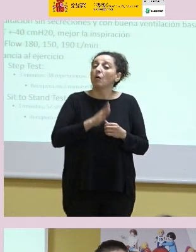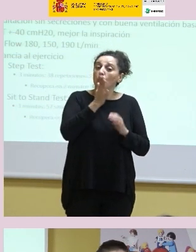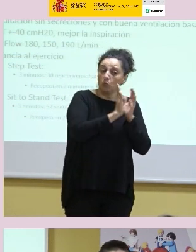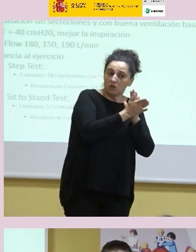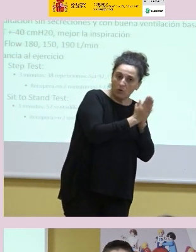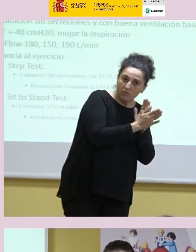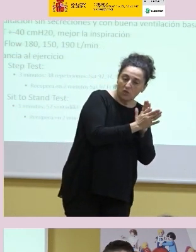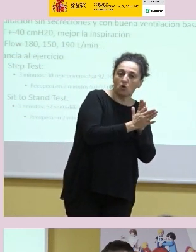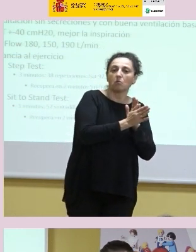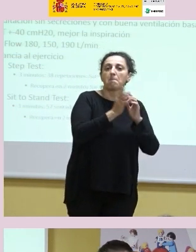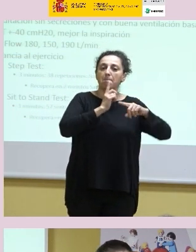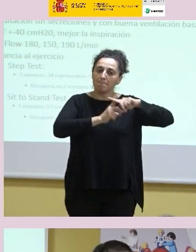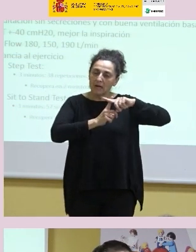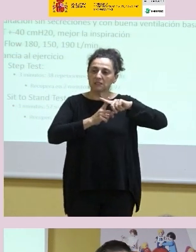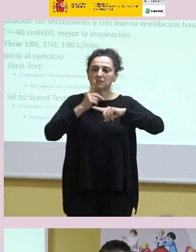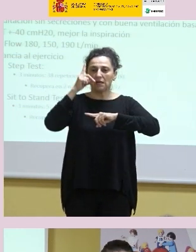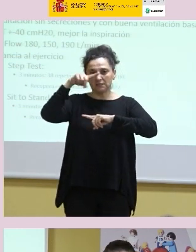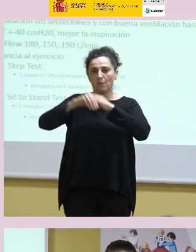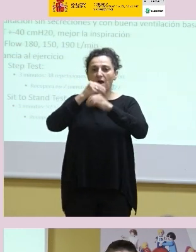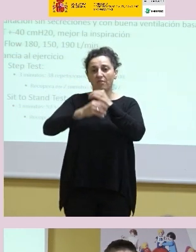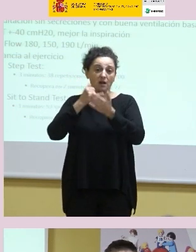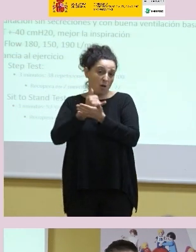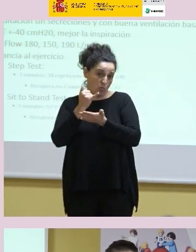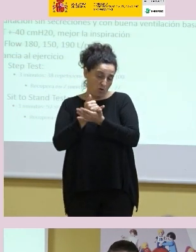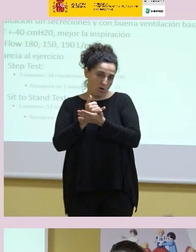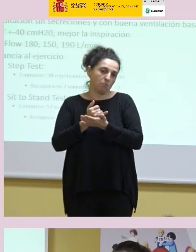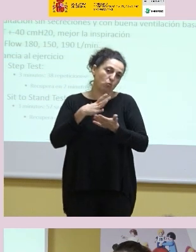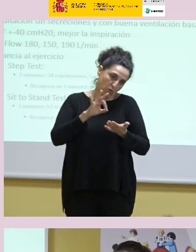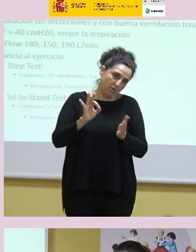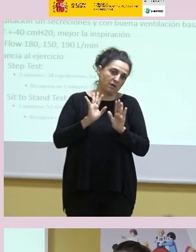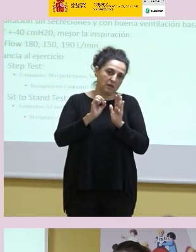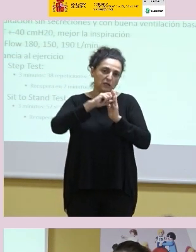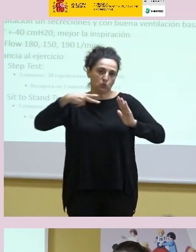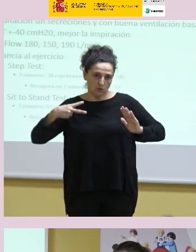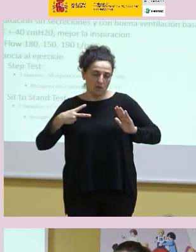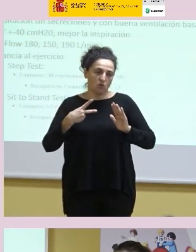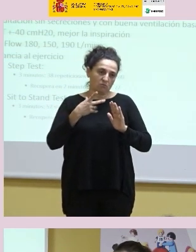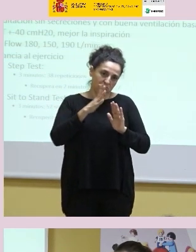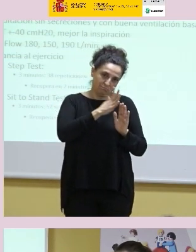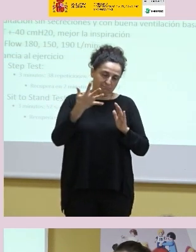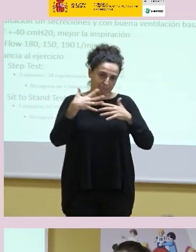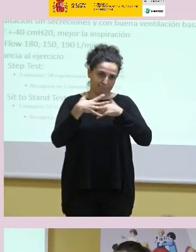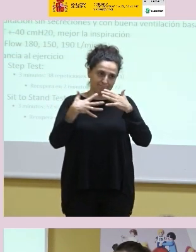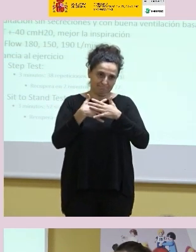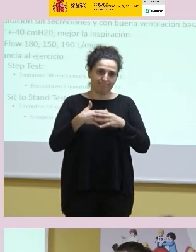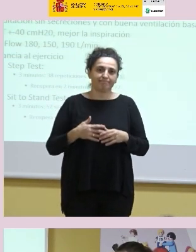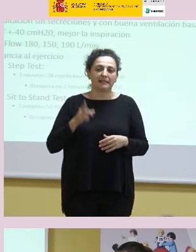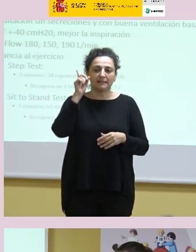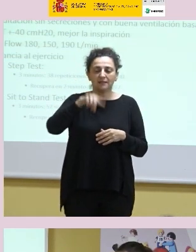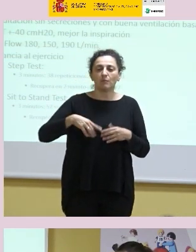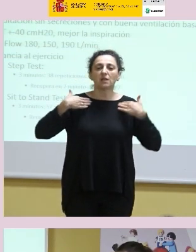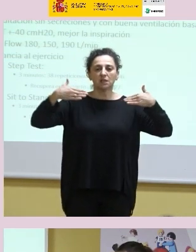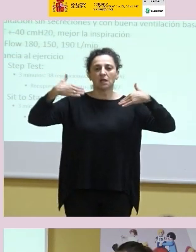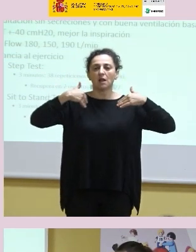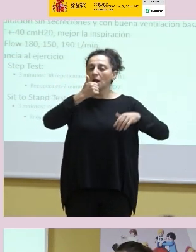sabe cómo realizar la prueba, porque evidentemente en la primera prueba no sabía muy bien lo que se le pedía. También realizamos pruebas de tolerancia al